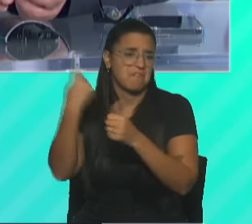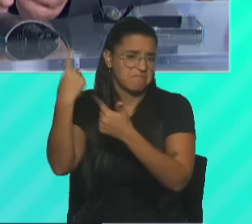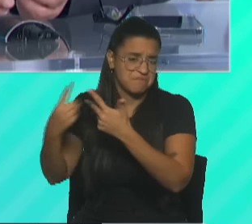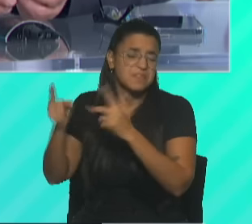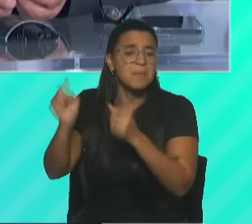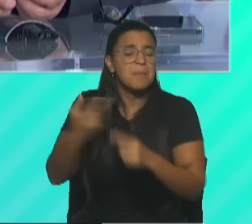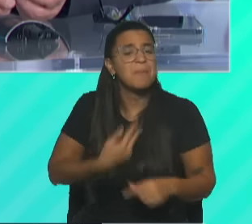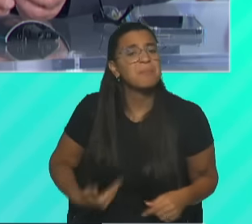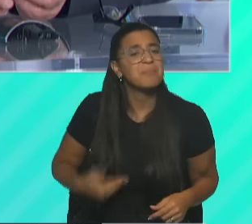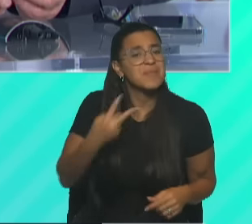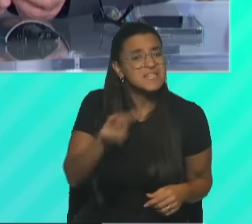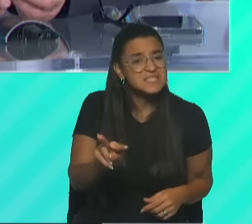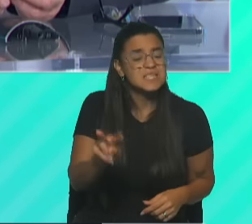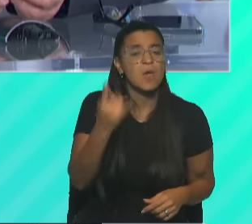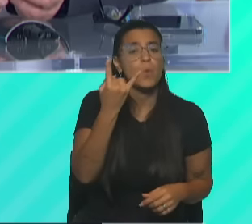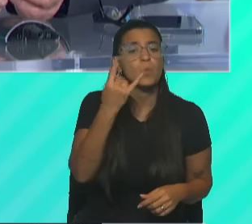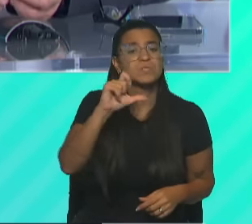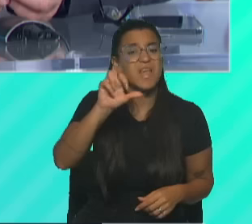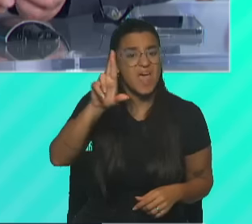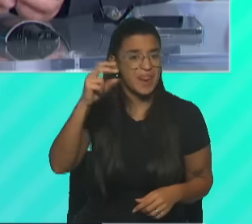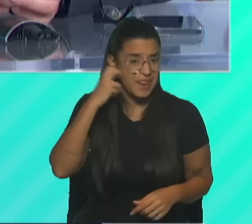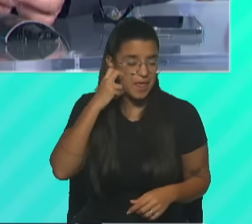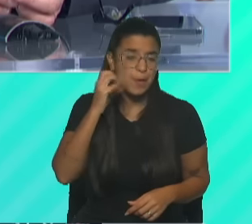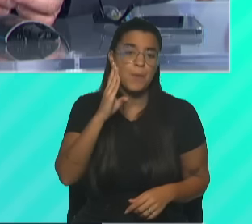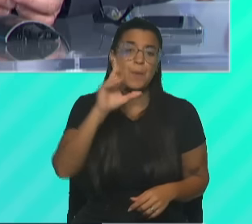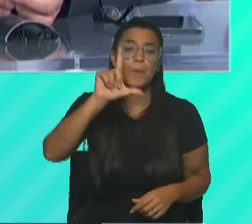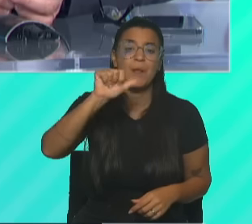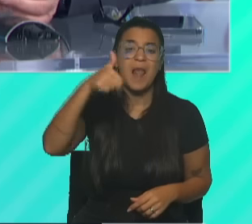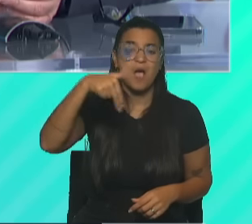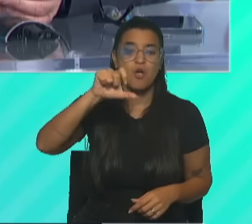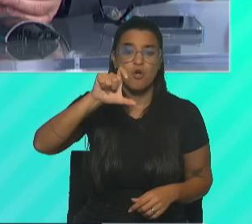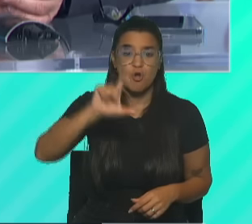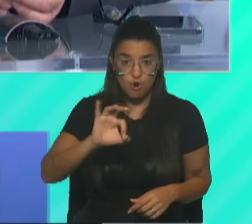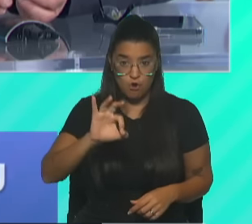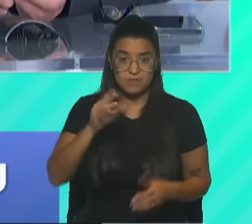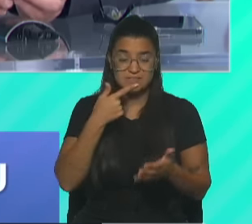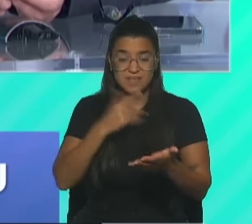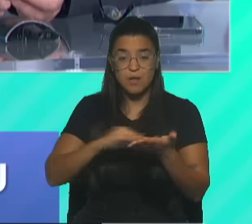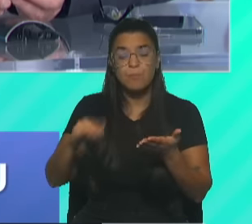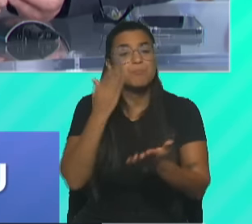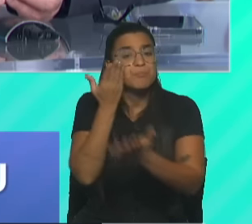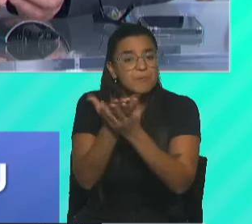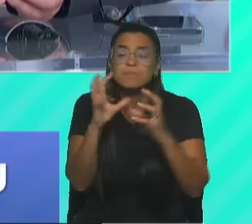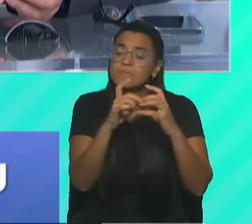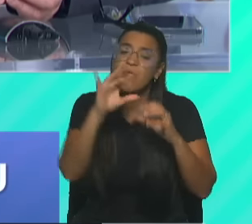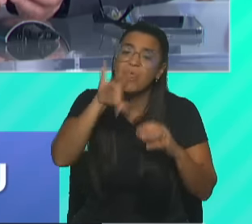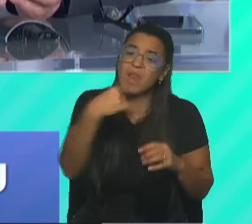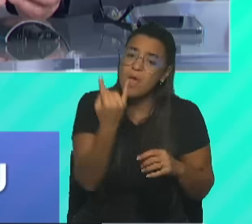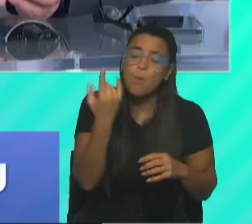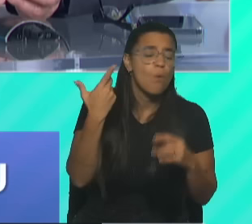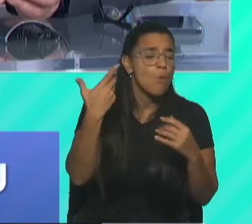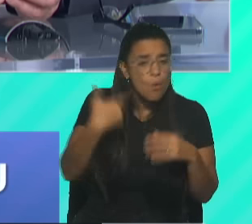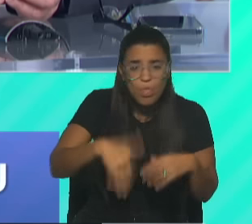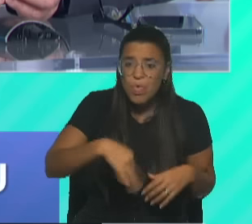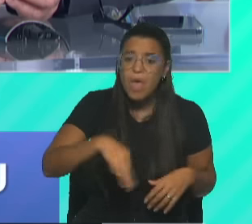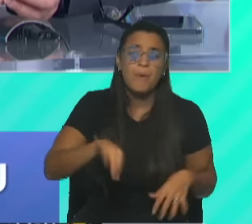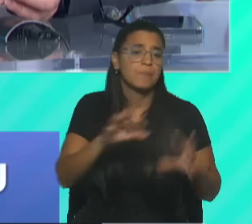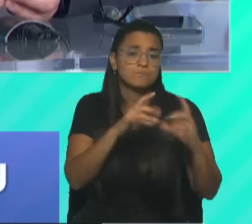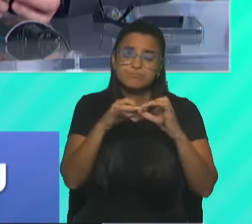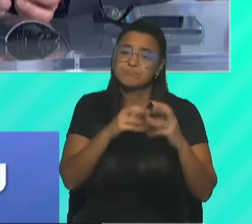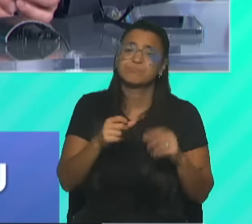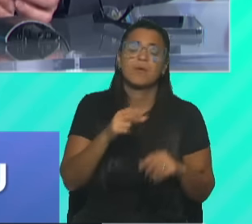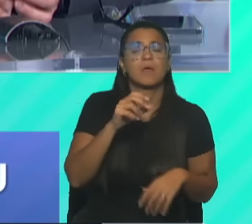vicepresidente de la unión cívica radical el senador blanco eh pidiendo la discusión del dnu 70/20